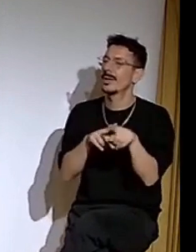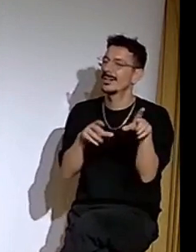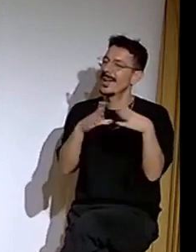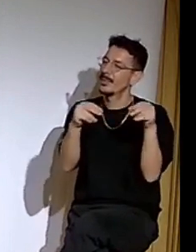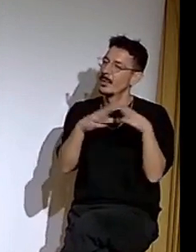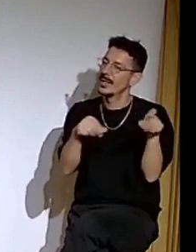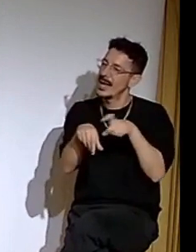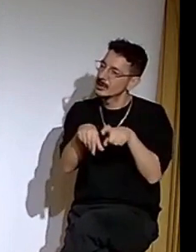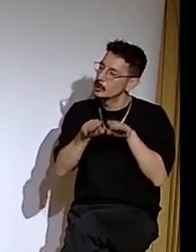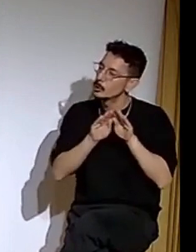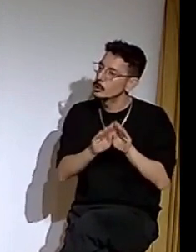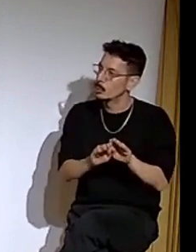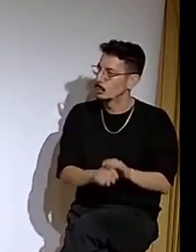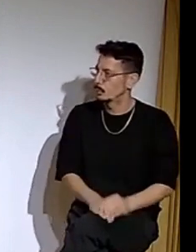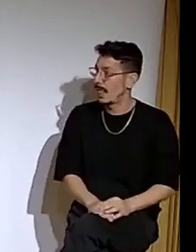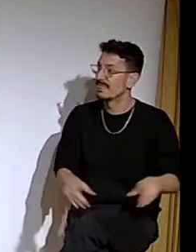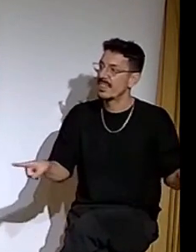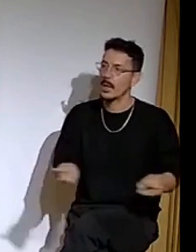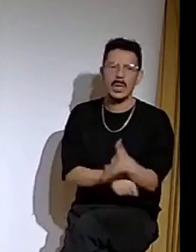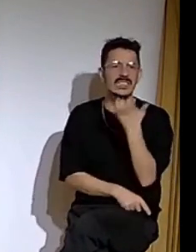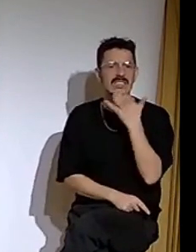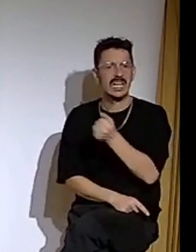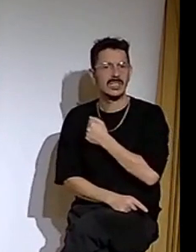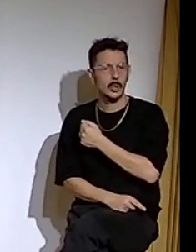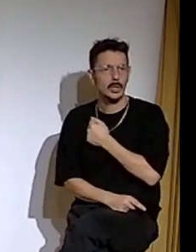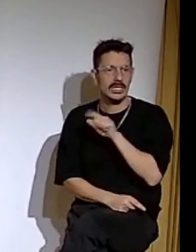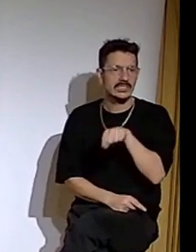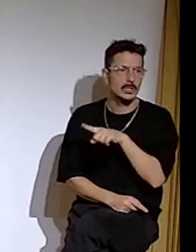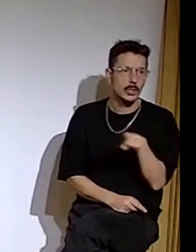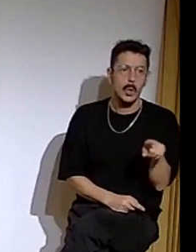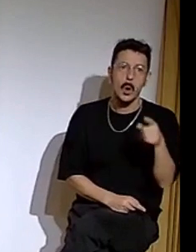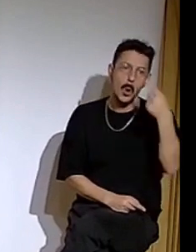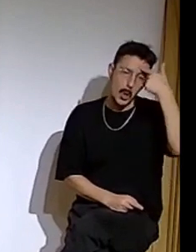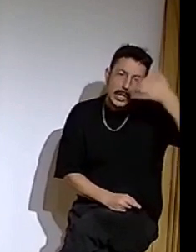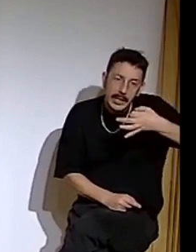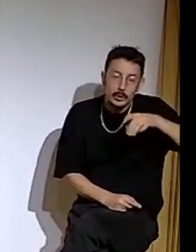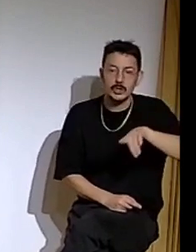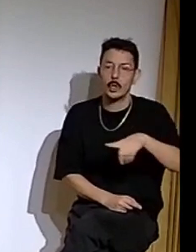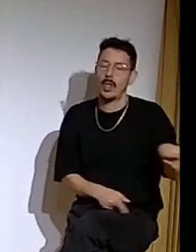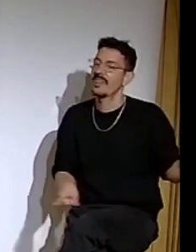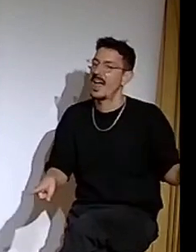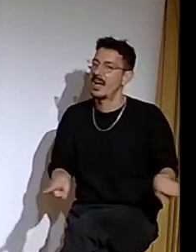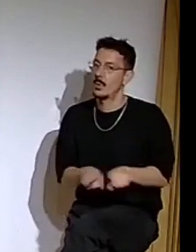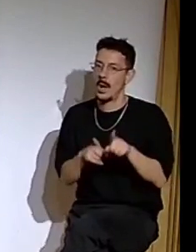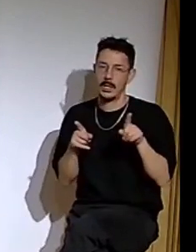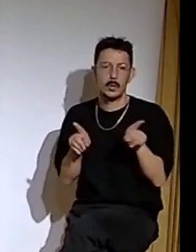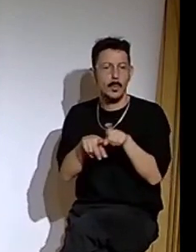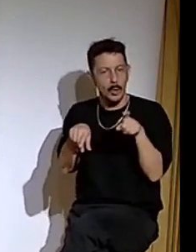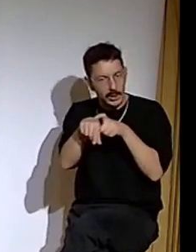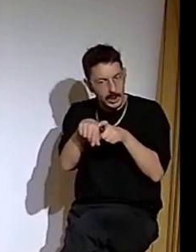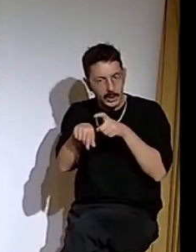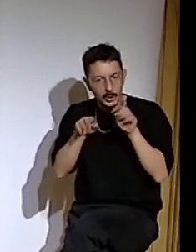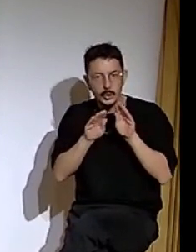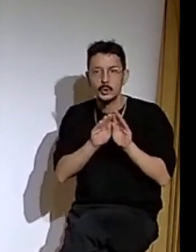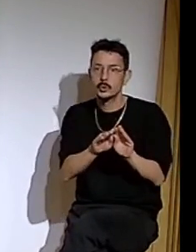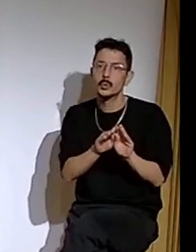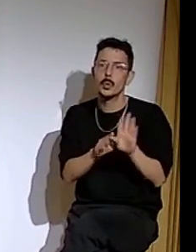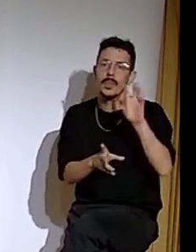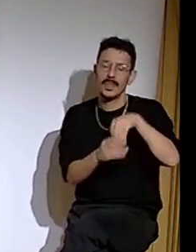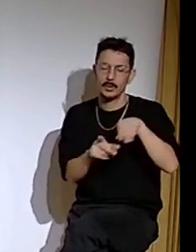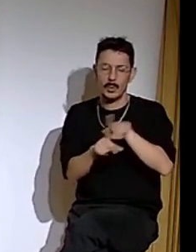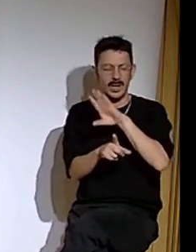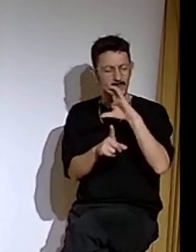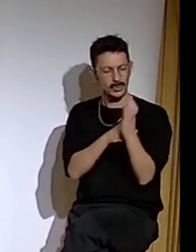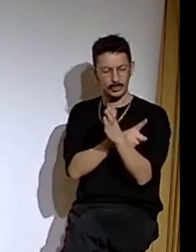Andalucía seamos o no católicas o creyentes pero como que es algo que está muy dentro en